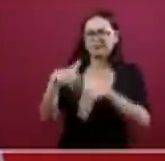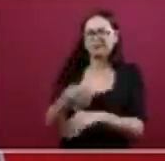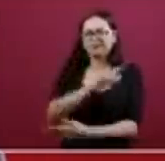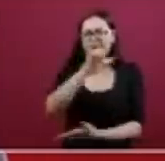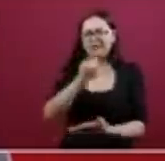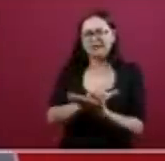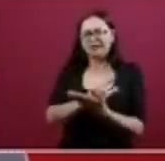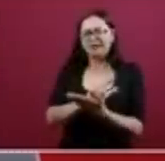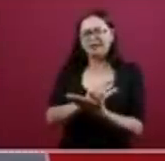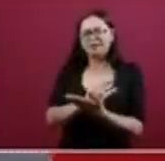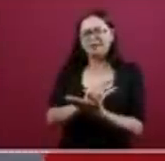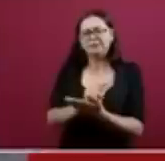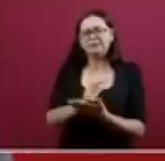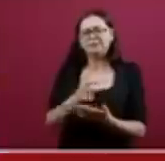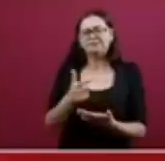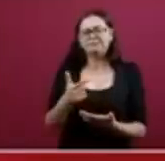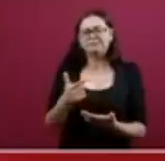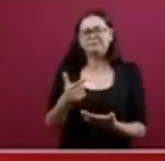y